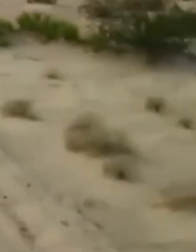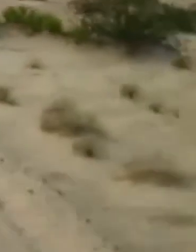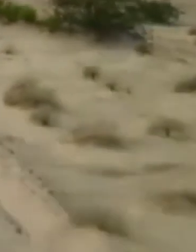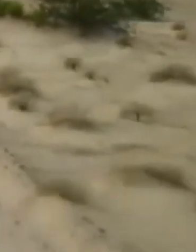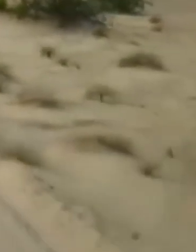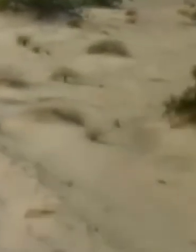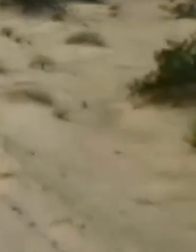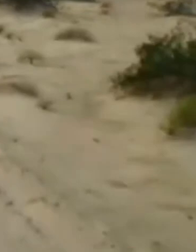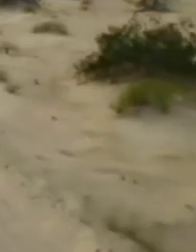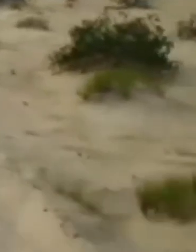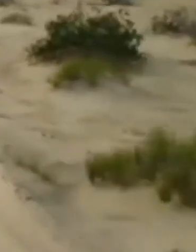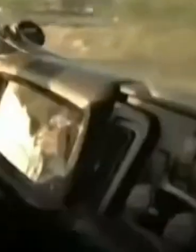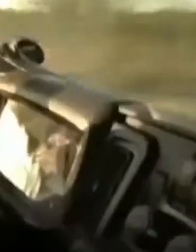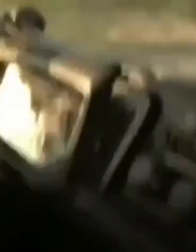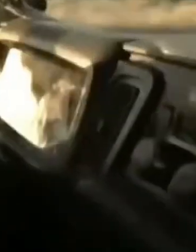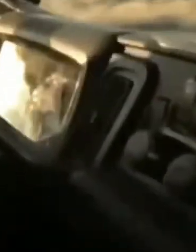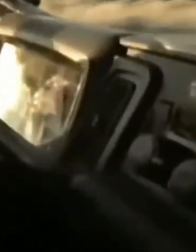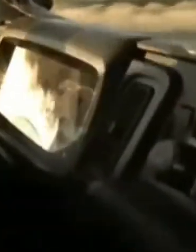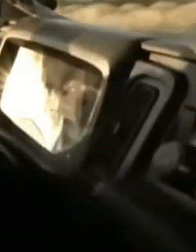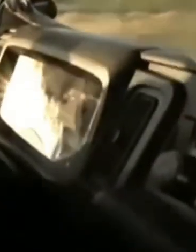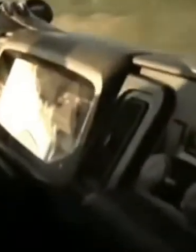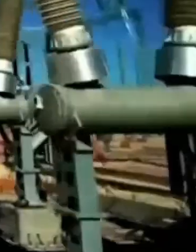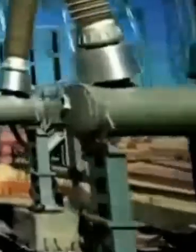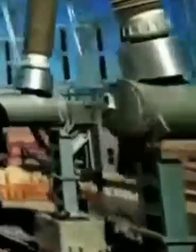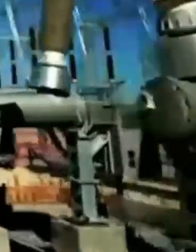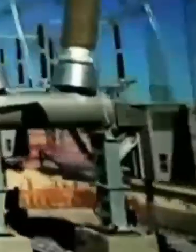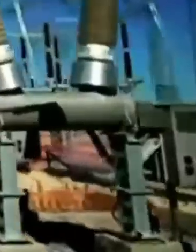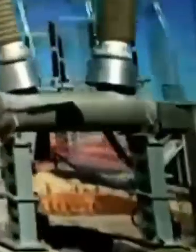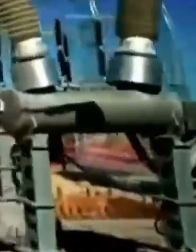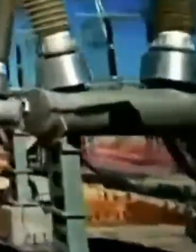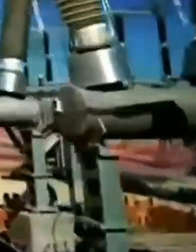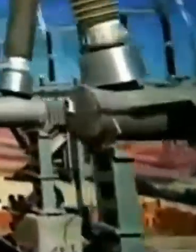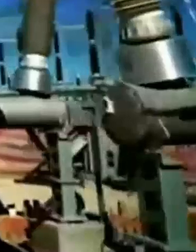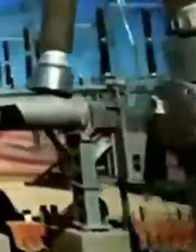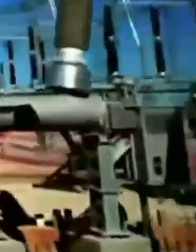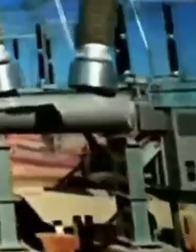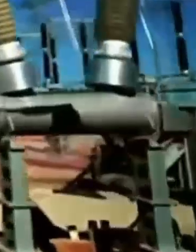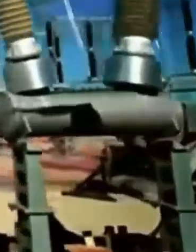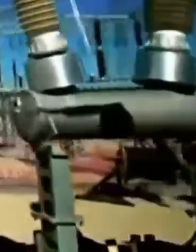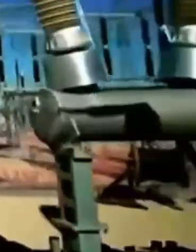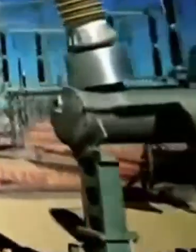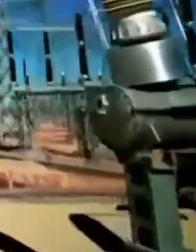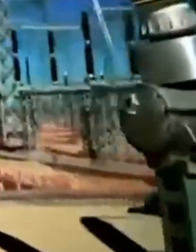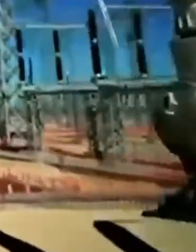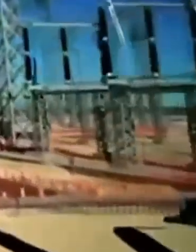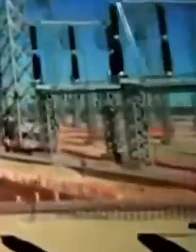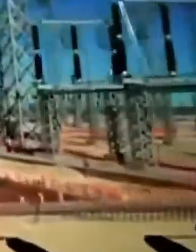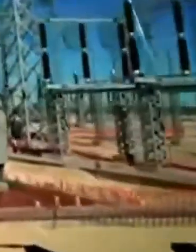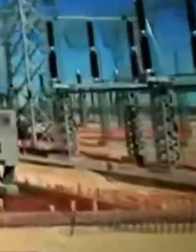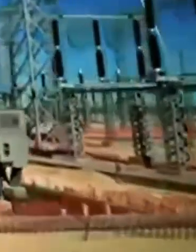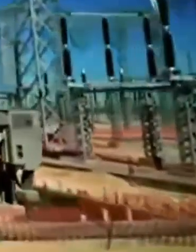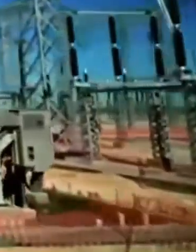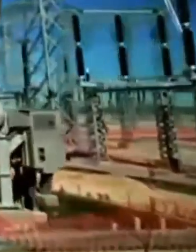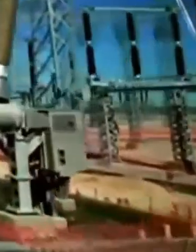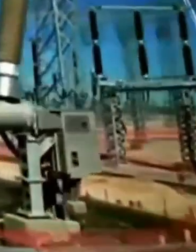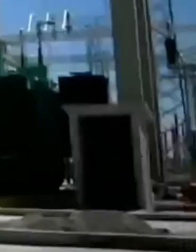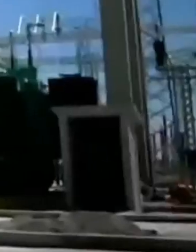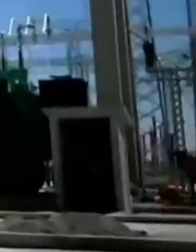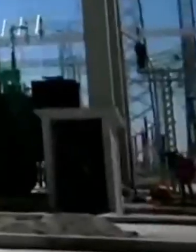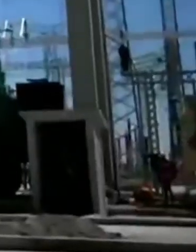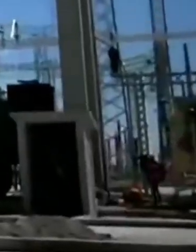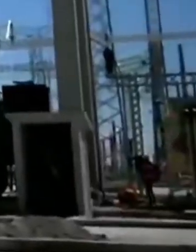destinado $278 millones al desarrollo de 41 proyectos estratégicos de distribución correspondientes a